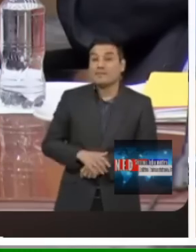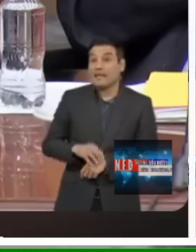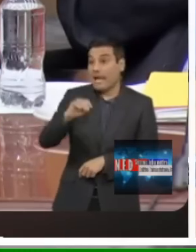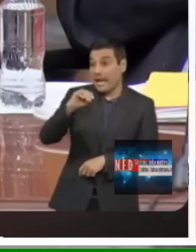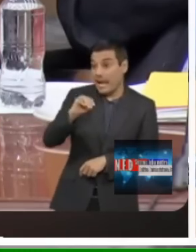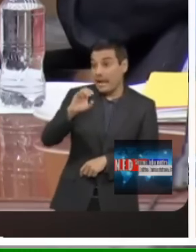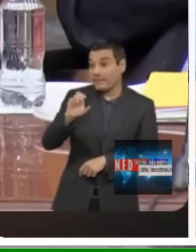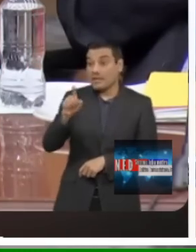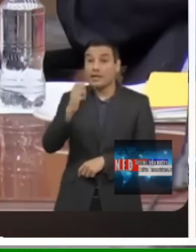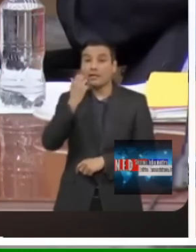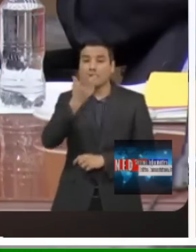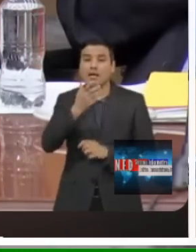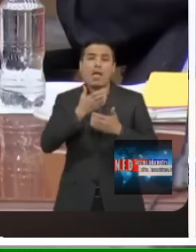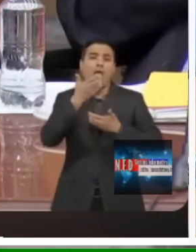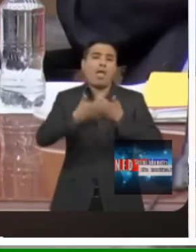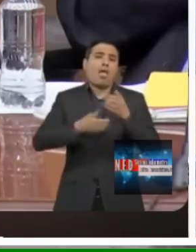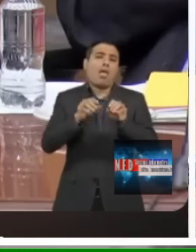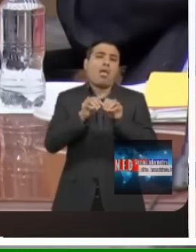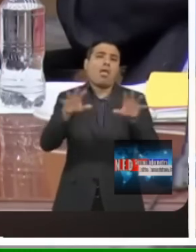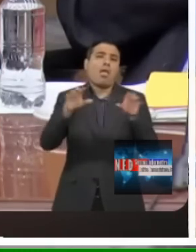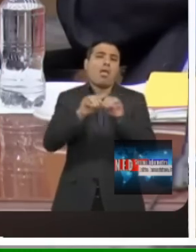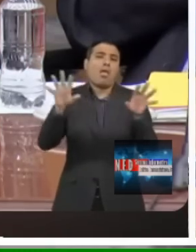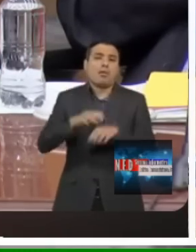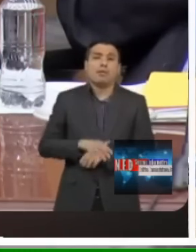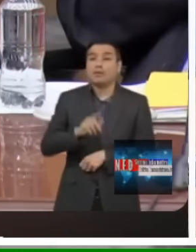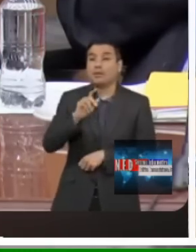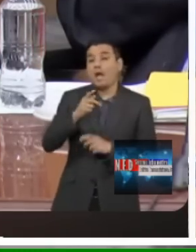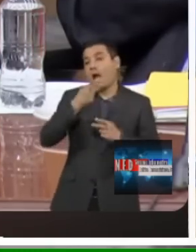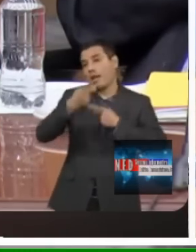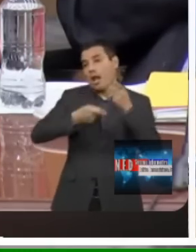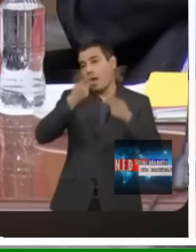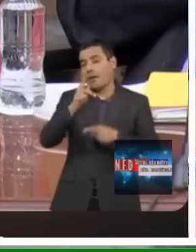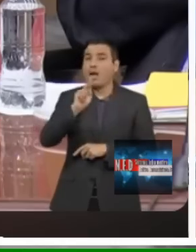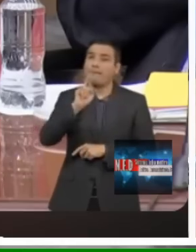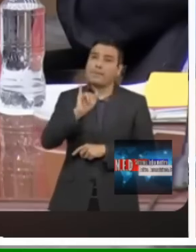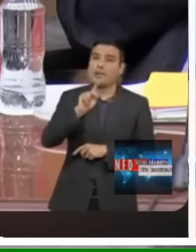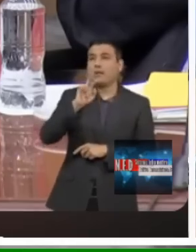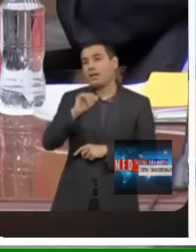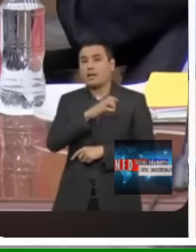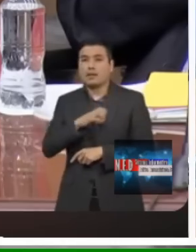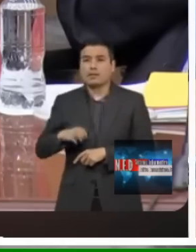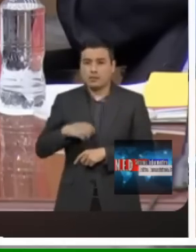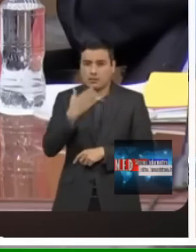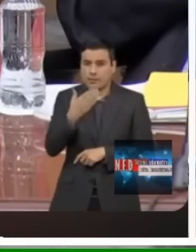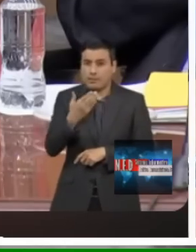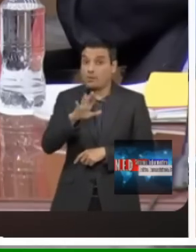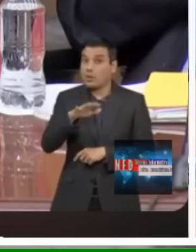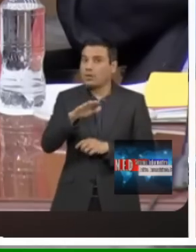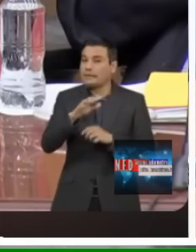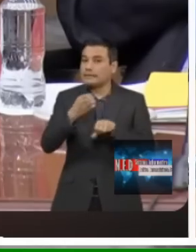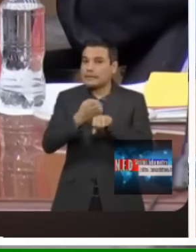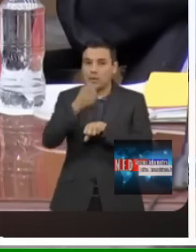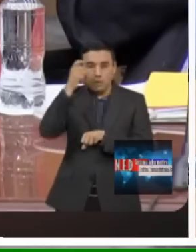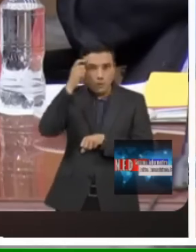calumniando al presidente López Obrador. Amigo, deja tus comentarios, ¿qué opinas de lo que dijo este señor? ¿Qué opinas de Fernández Noroña?